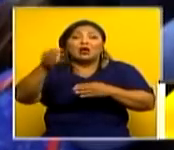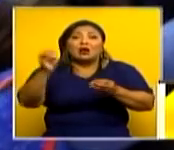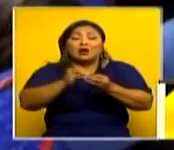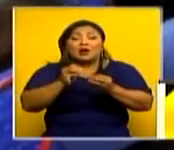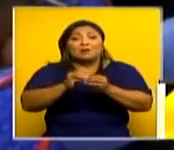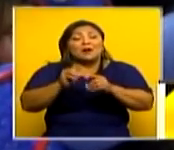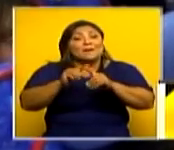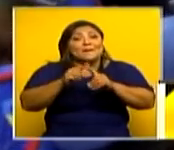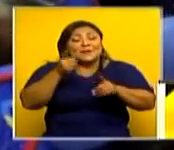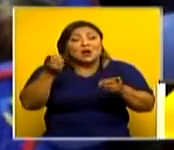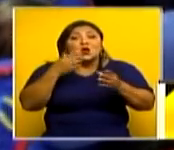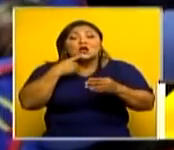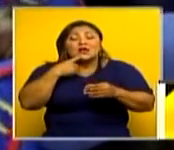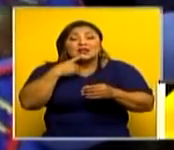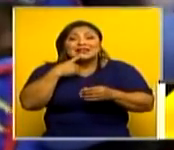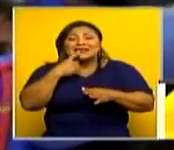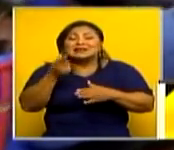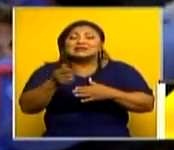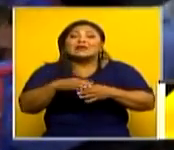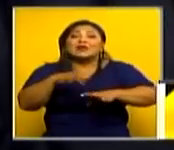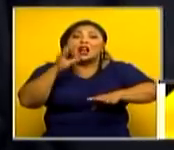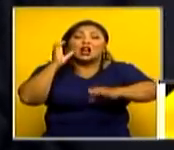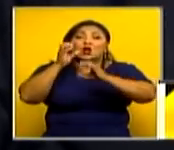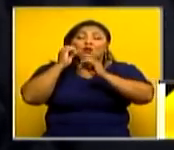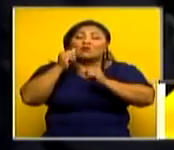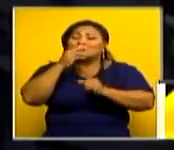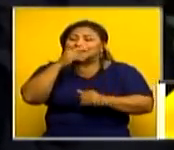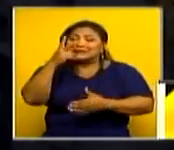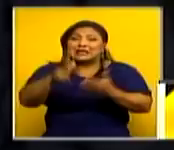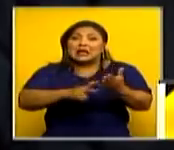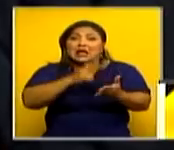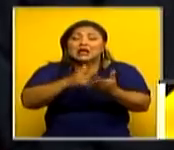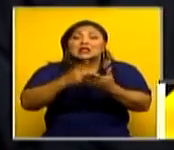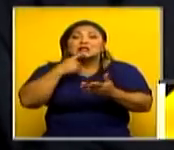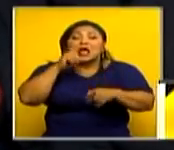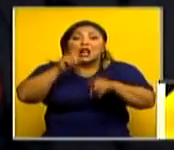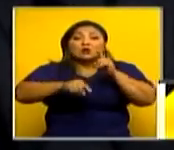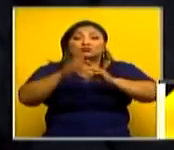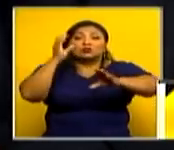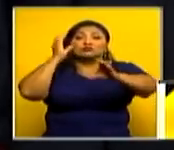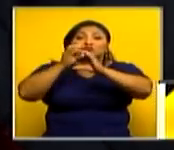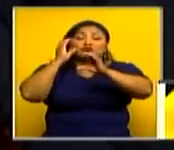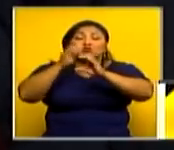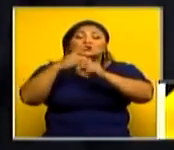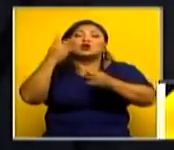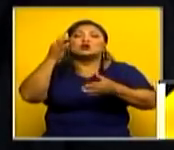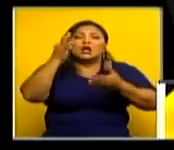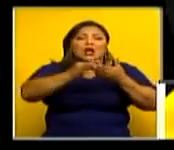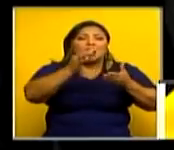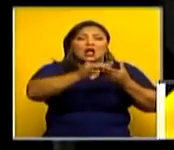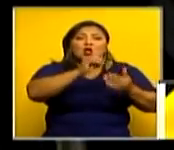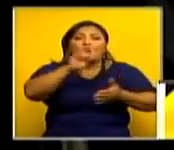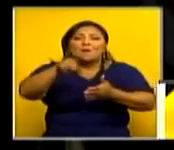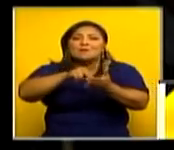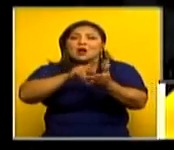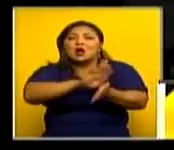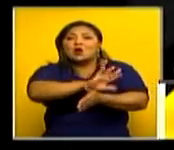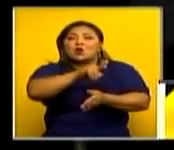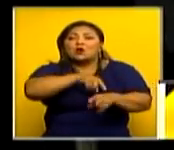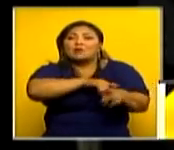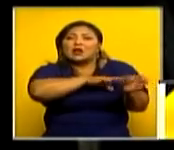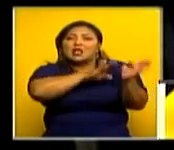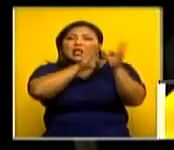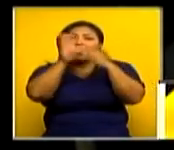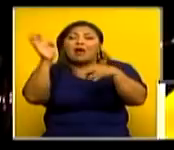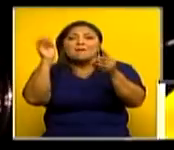Francisco Hernández, de la Agencia de Tránsito en el Carchi, indica que algunos buses partirán de otros cantones o parroquias a fin de tratar de trasladar a